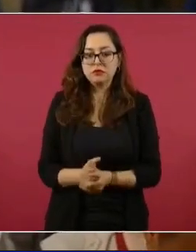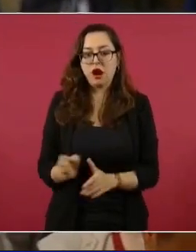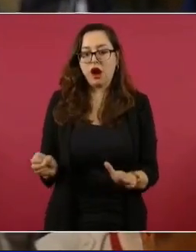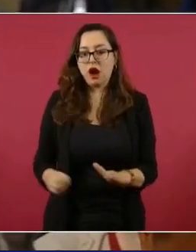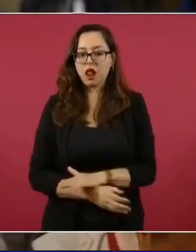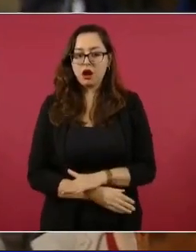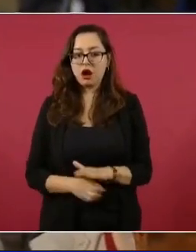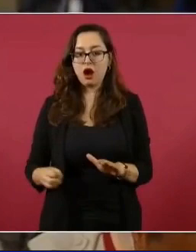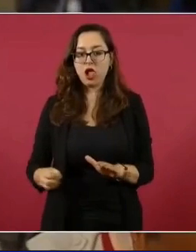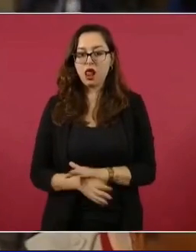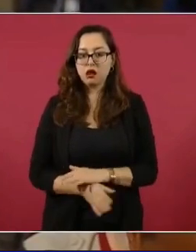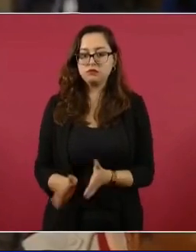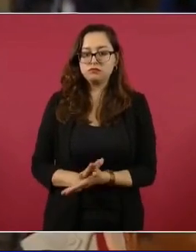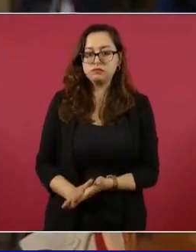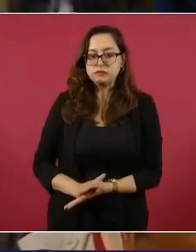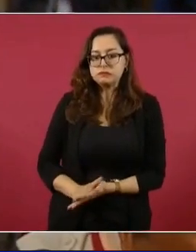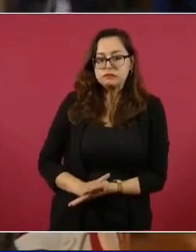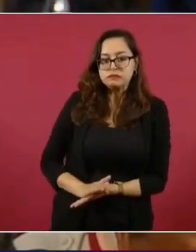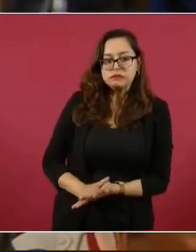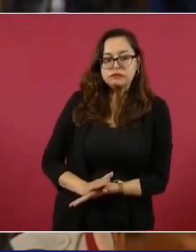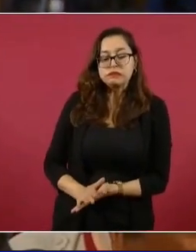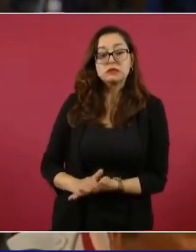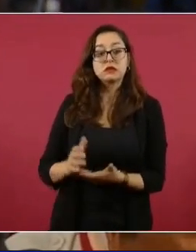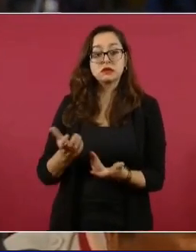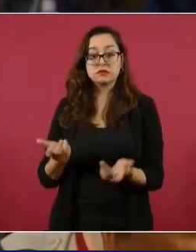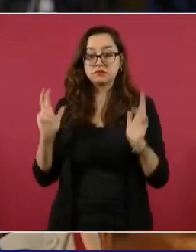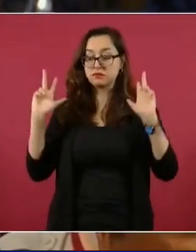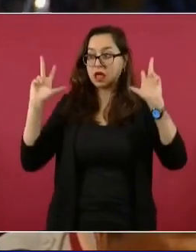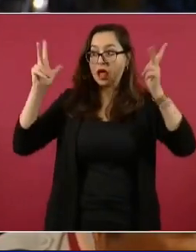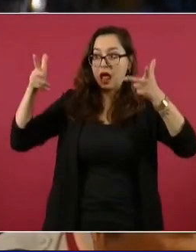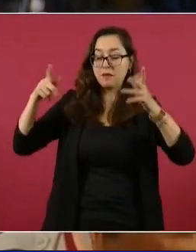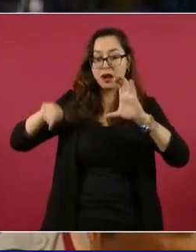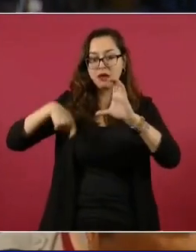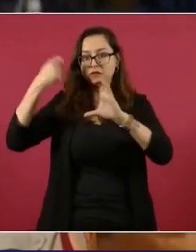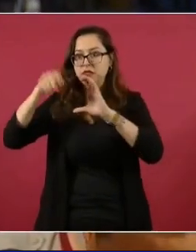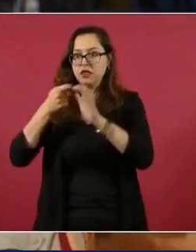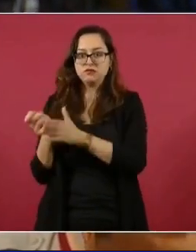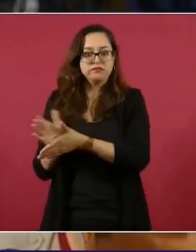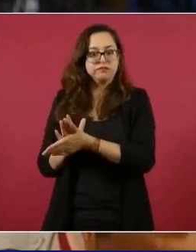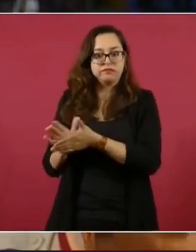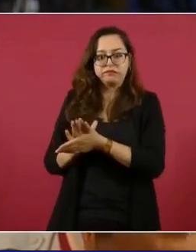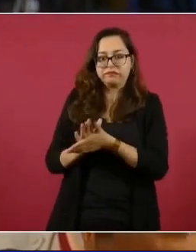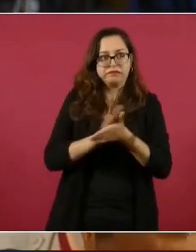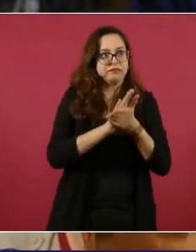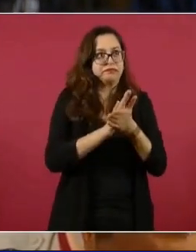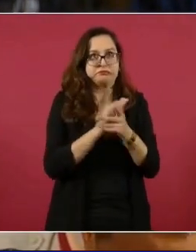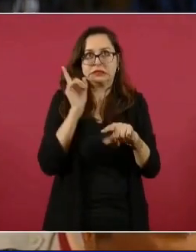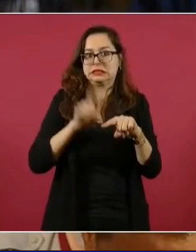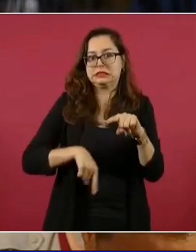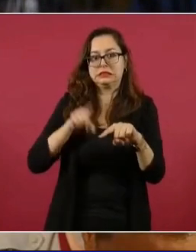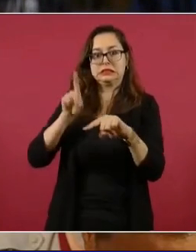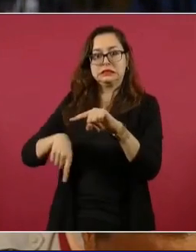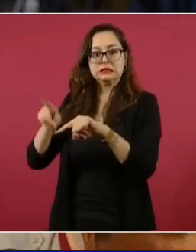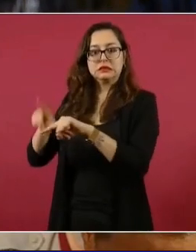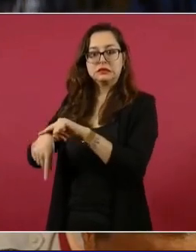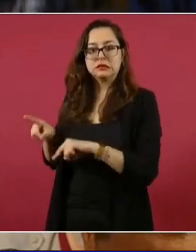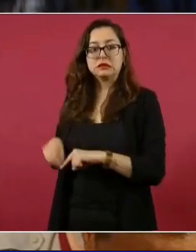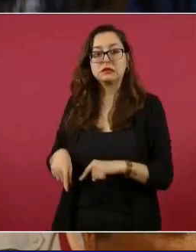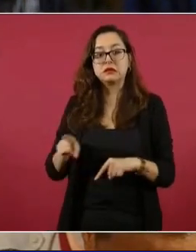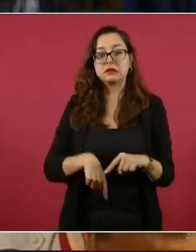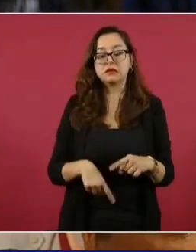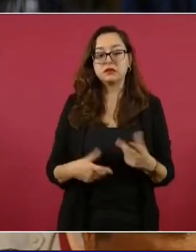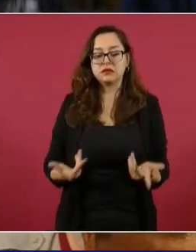los videos, incluso del Palacio de Justicia. Elementos clave que nos llevarían a la conclusión